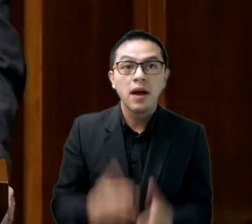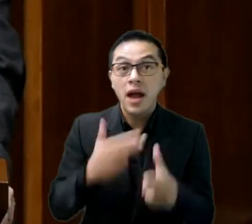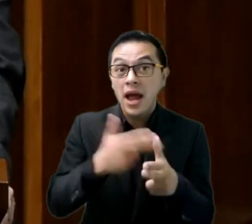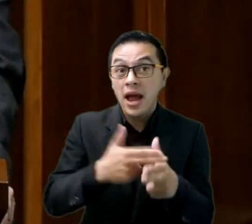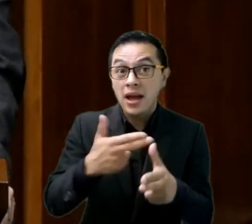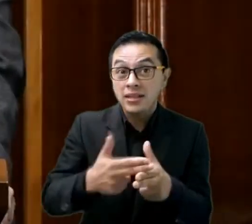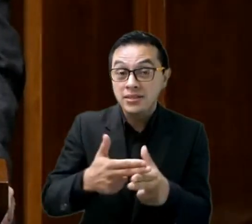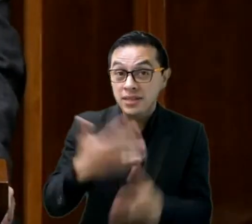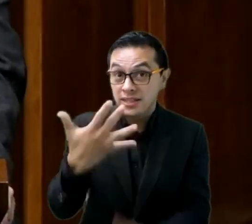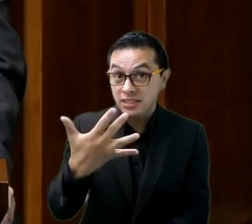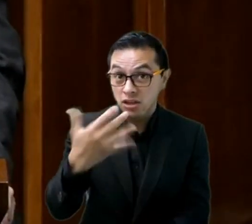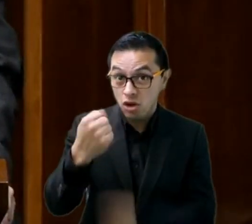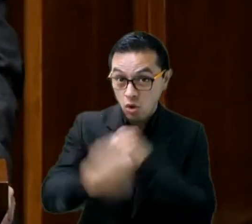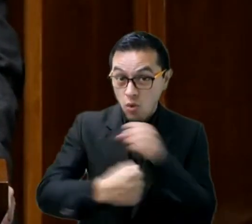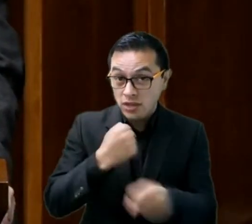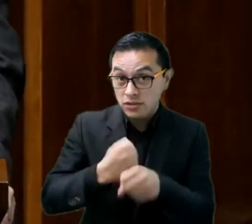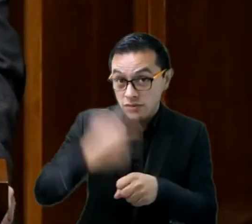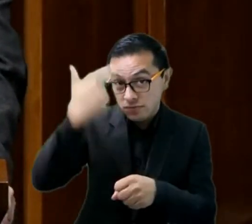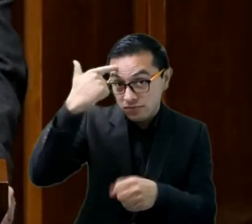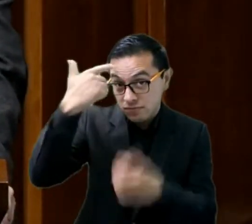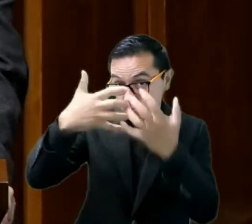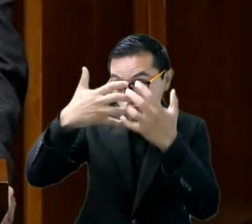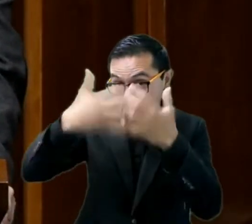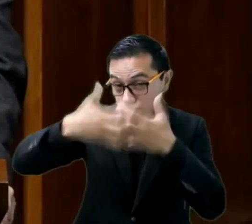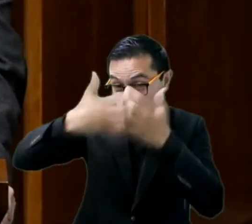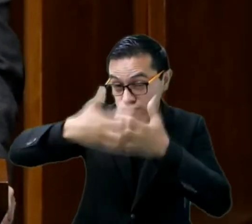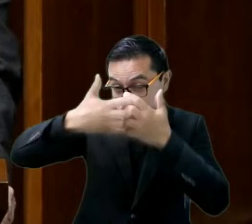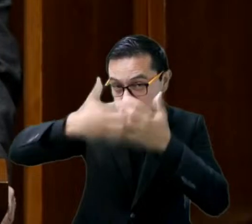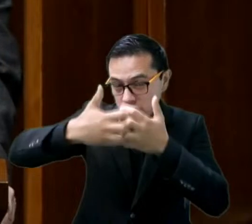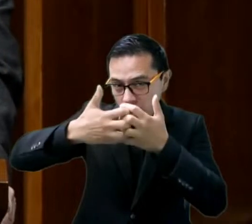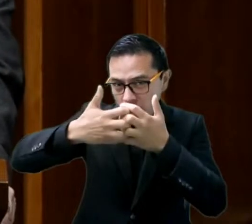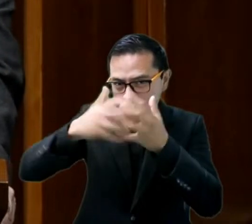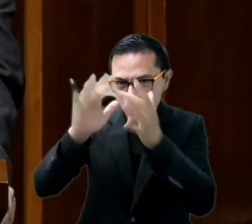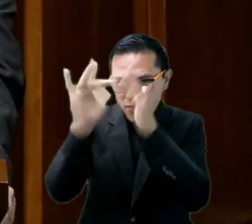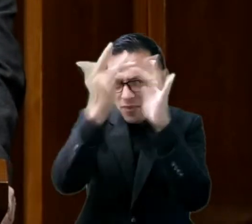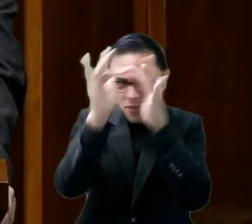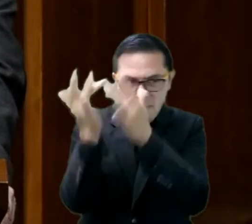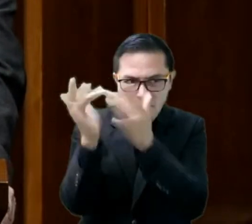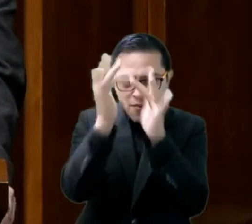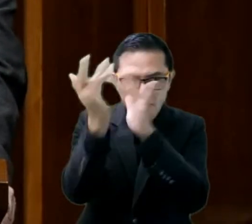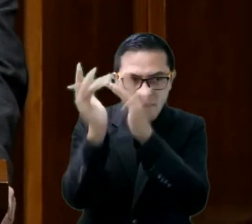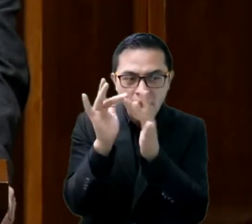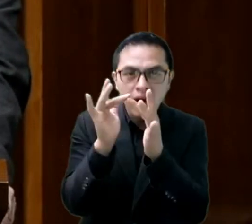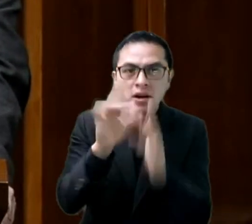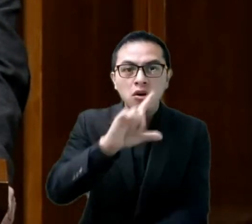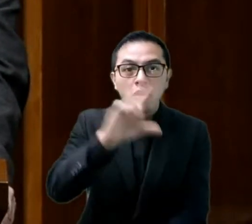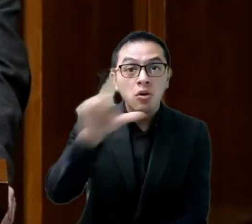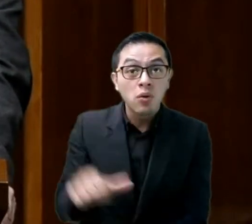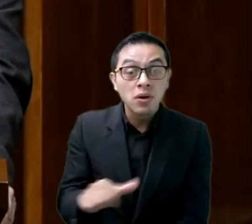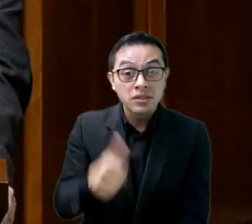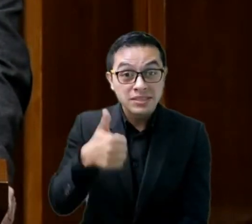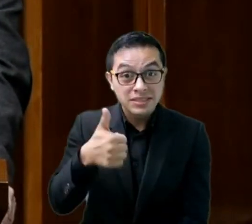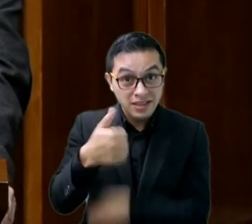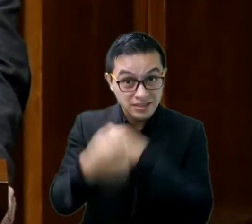cerebro, a los 5 años. A partir de los 6 años, por más alimentación que le demos a los niños,